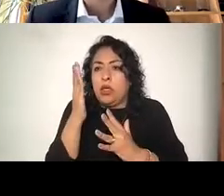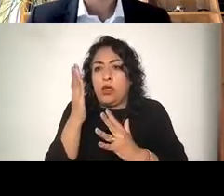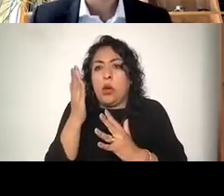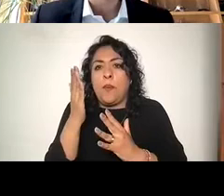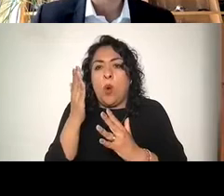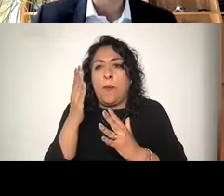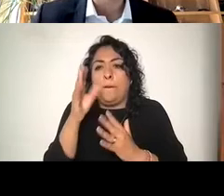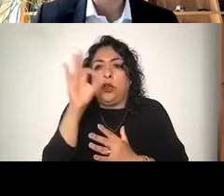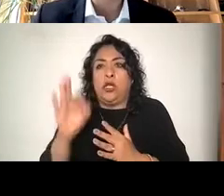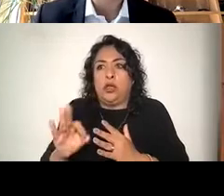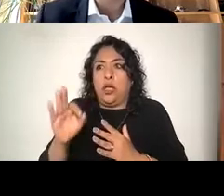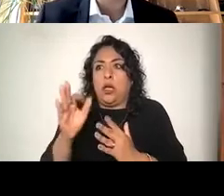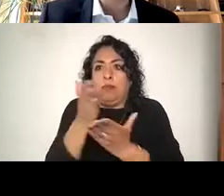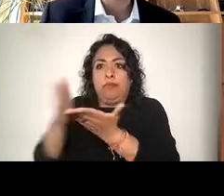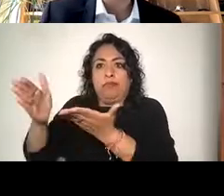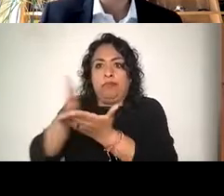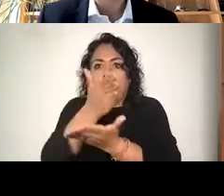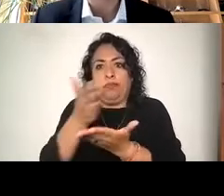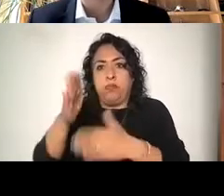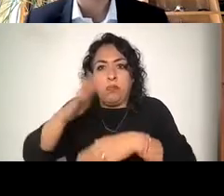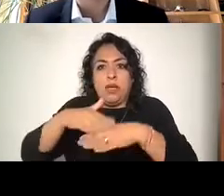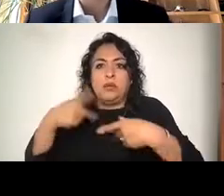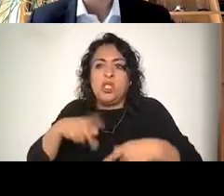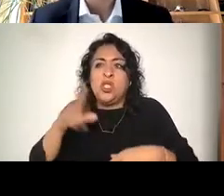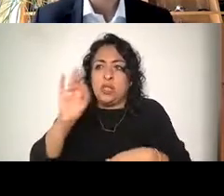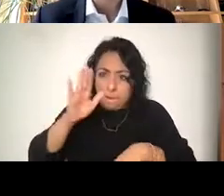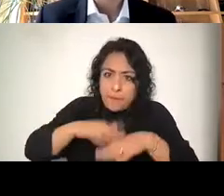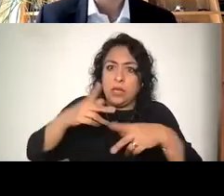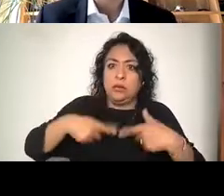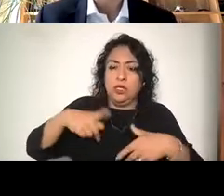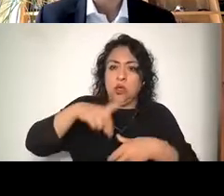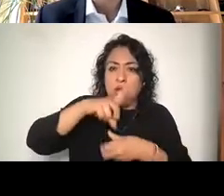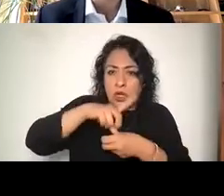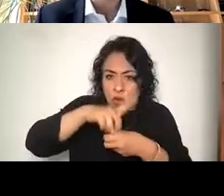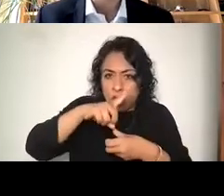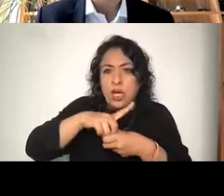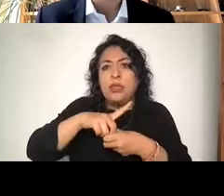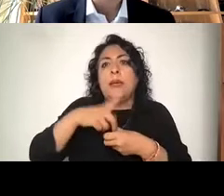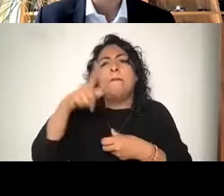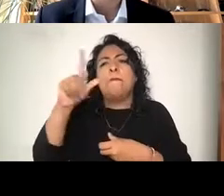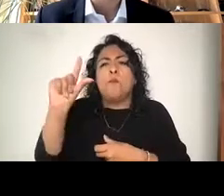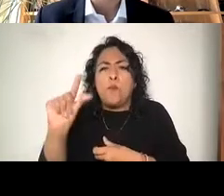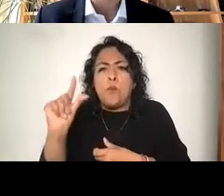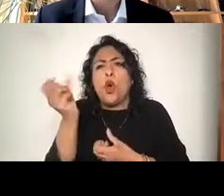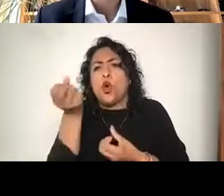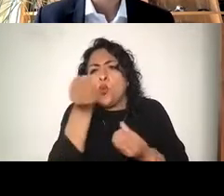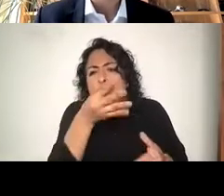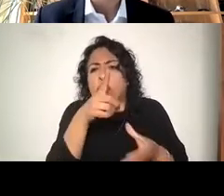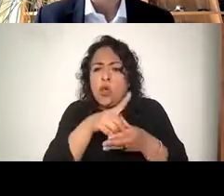¿no? De tal manera que tengamos más donantes, quizá más pequeños. Pero sí hay que hacer este